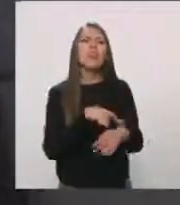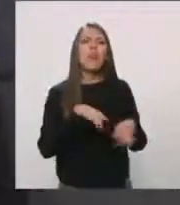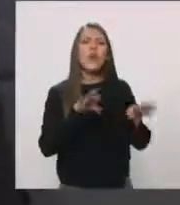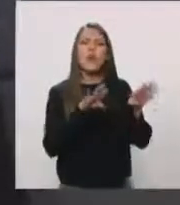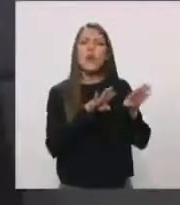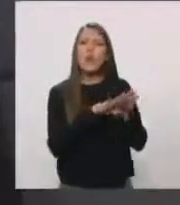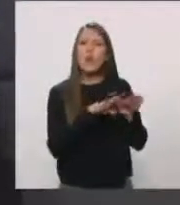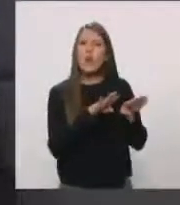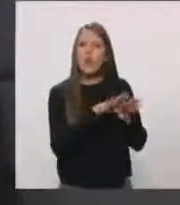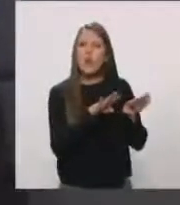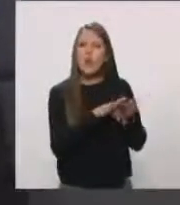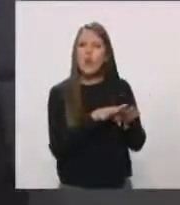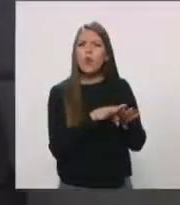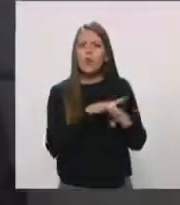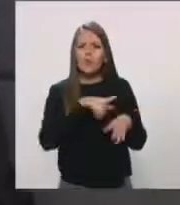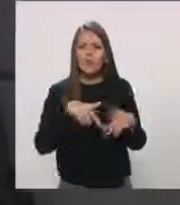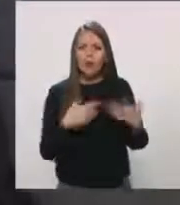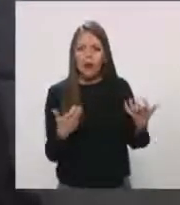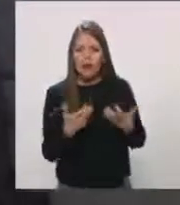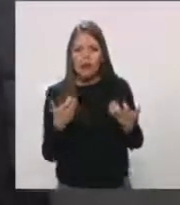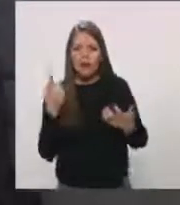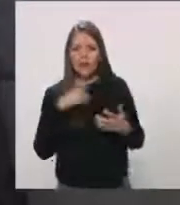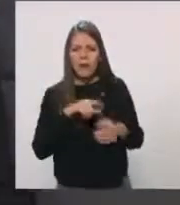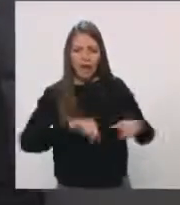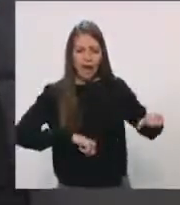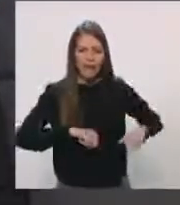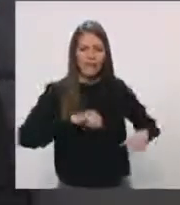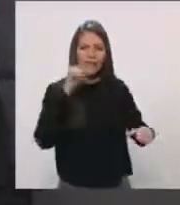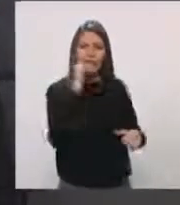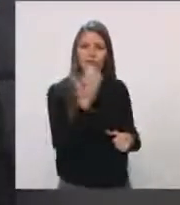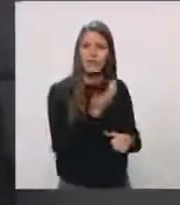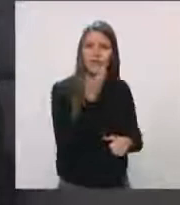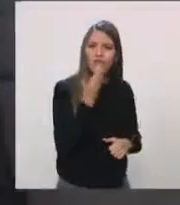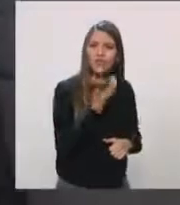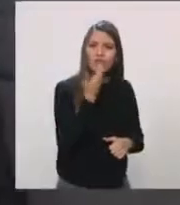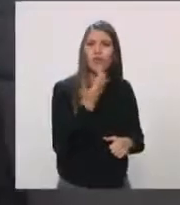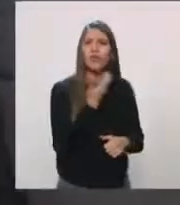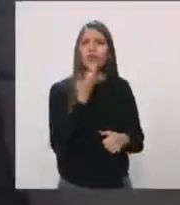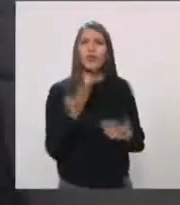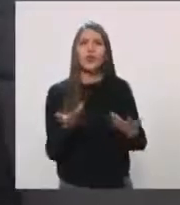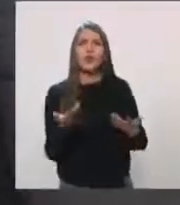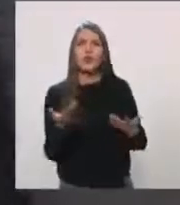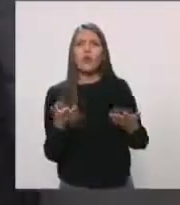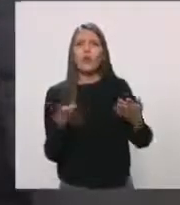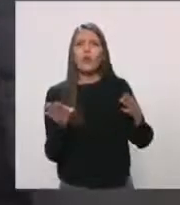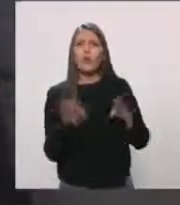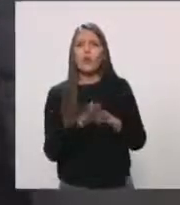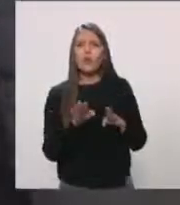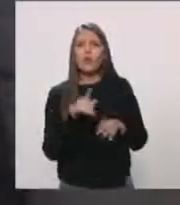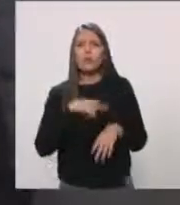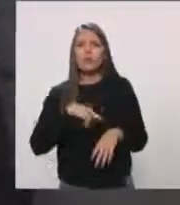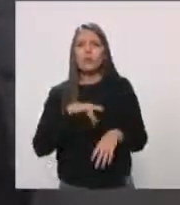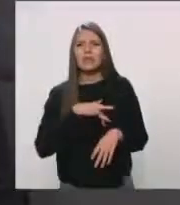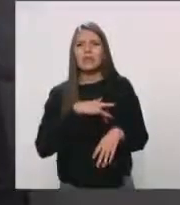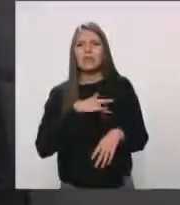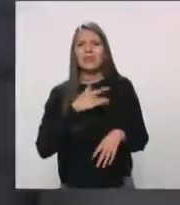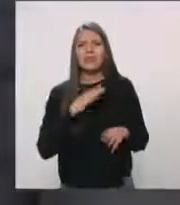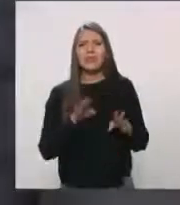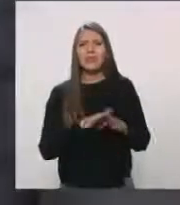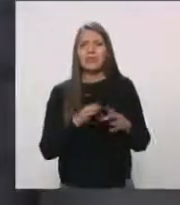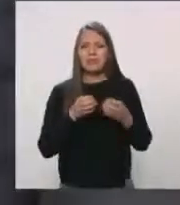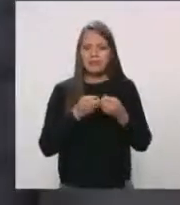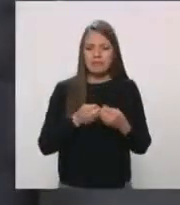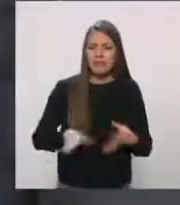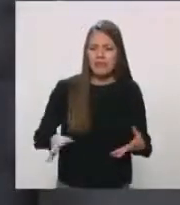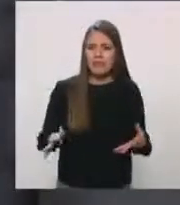para reintegrarnos a nuestras actividades cotidianas, a vivir con esta sensación de pérdida, ¿no?